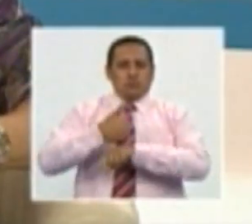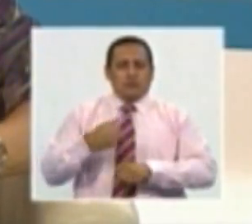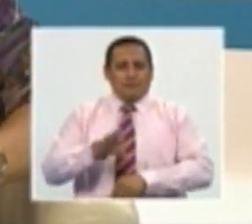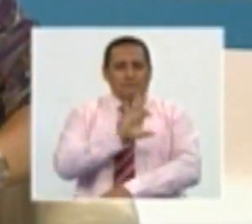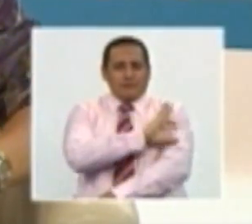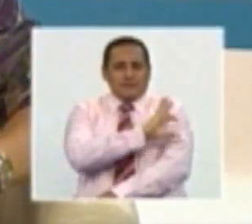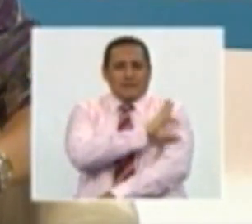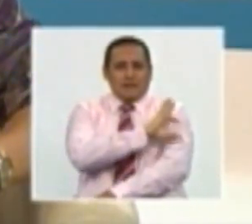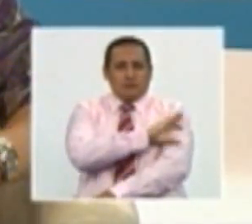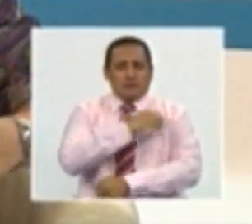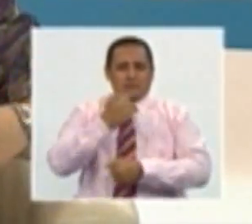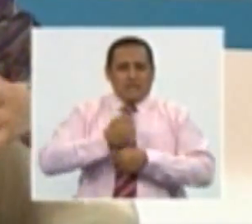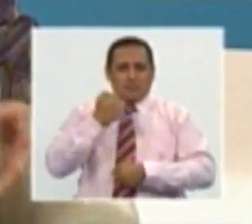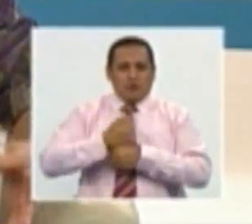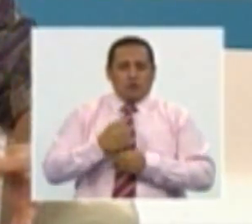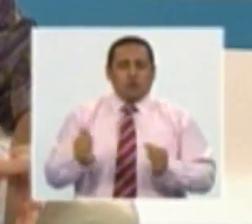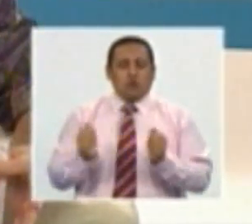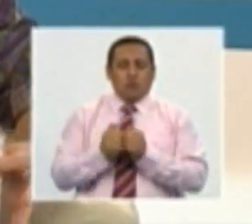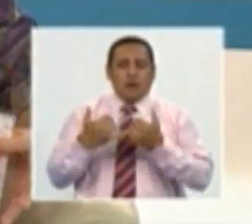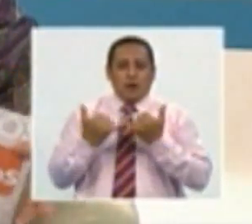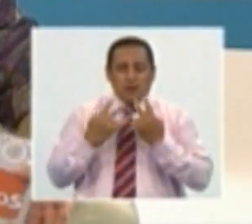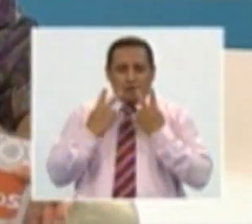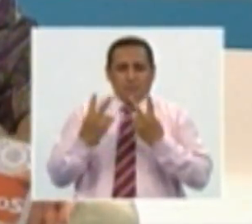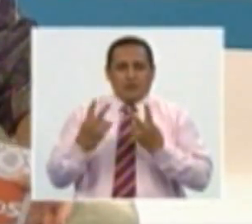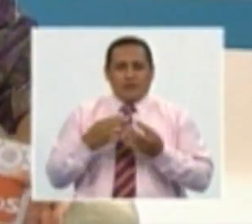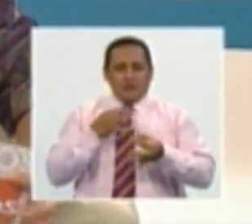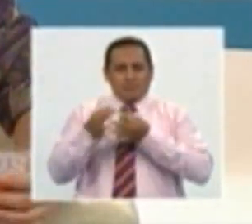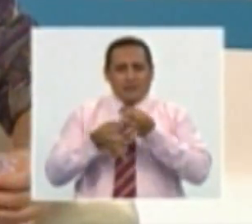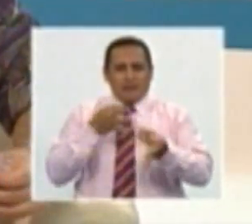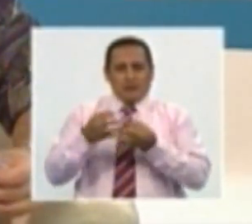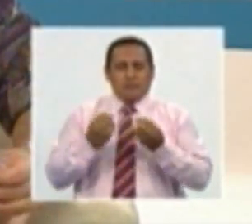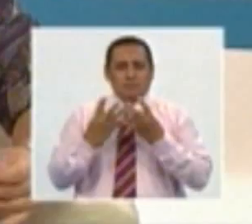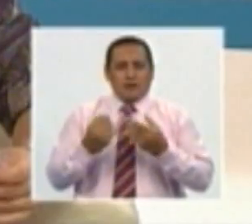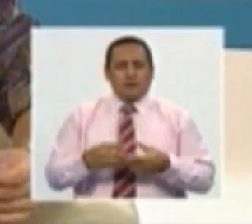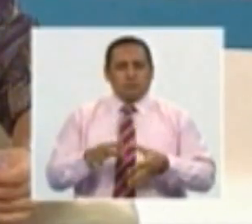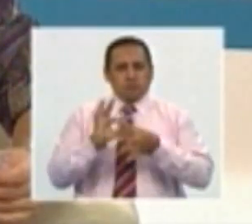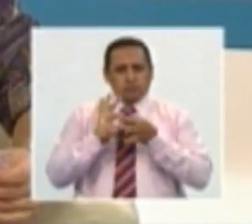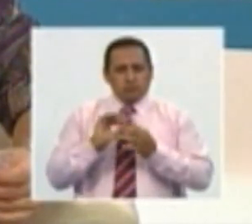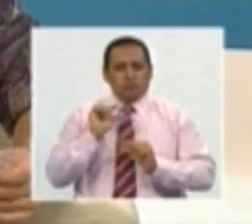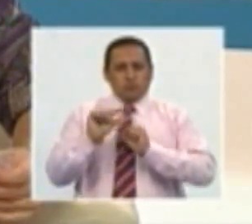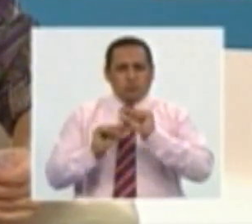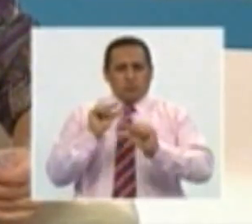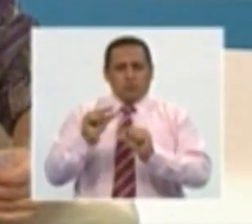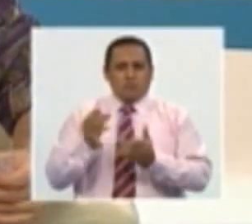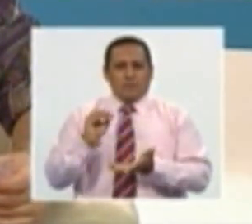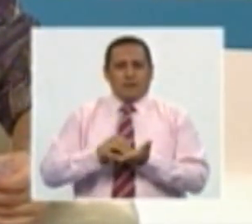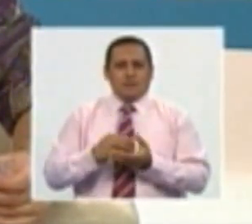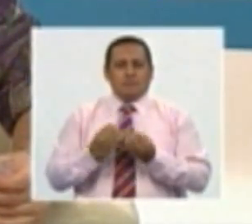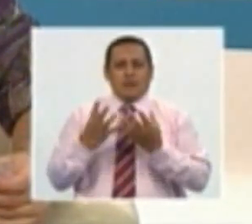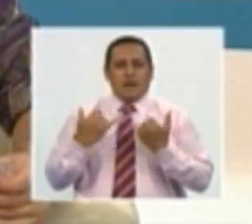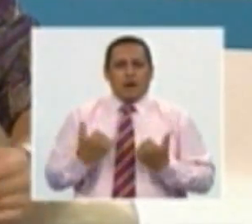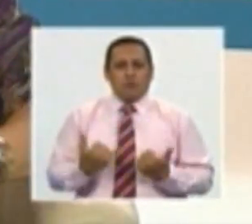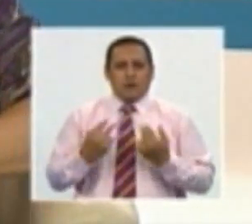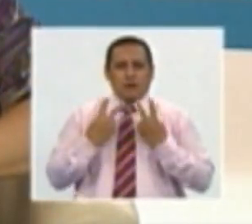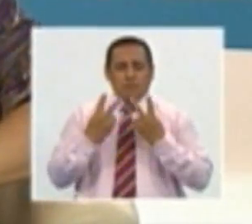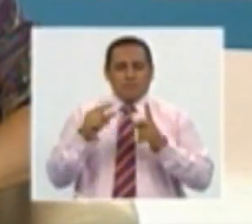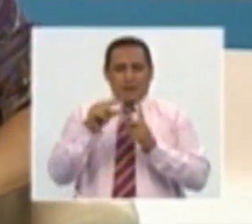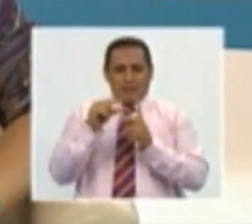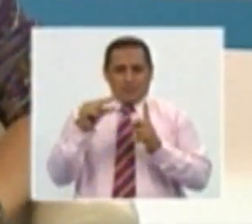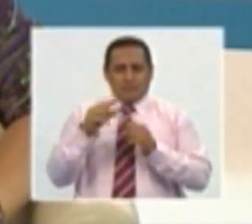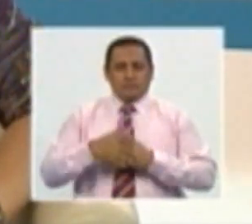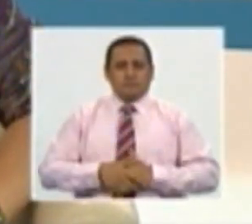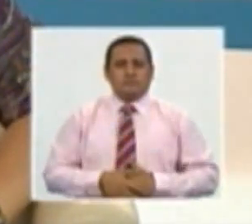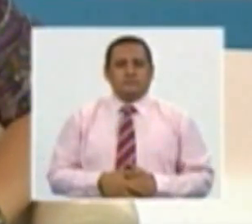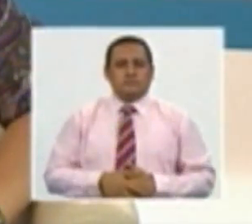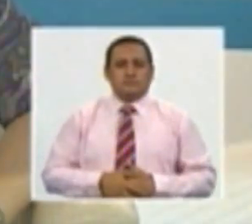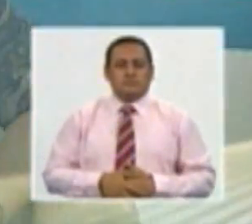de Fiscalización Laboral, con quien a ver si cada vez nos vamos familiarizando un poco más. Nos vamos ahora a las frases del